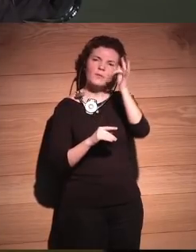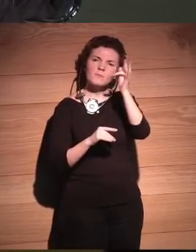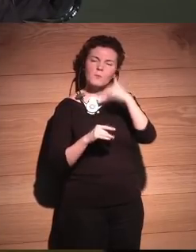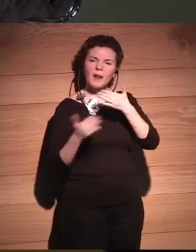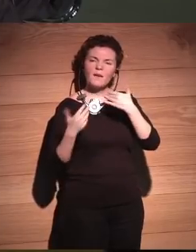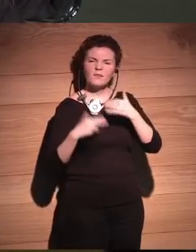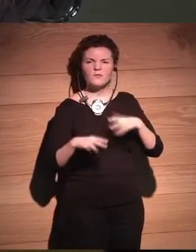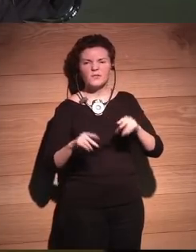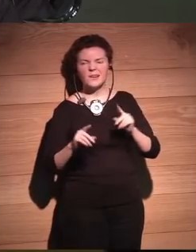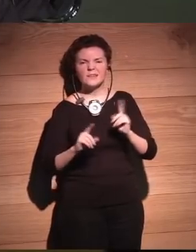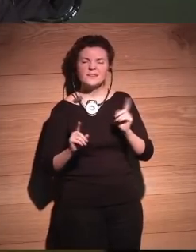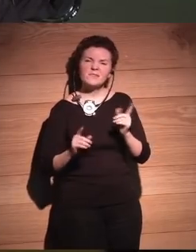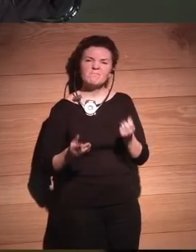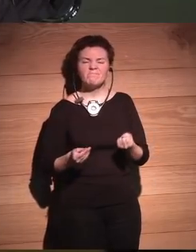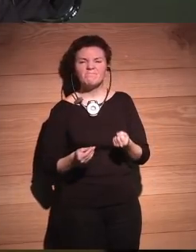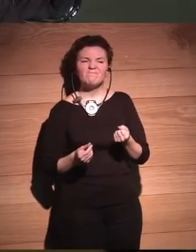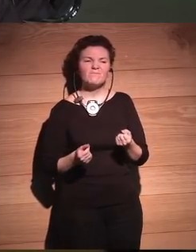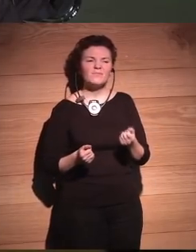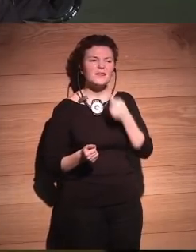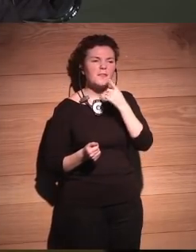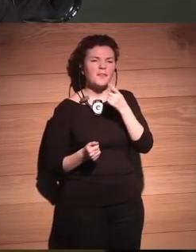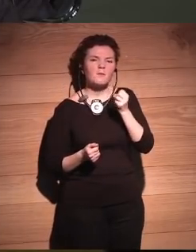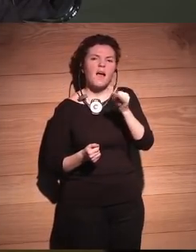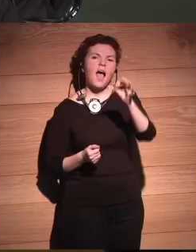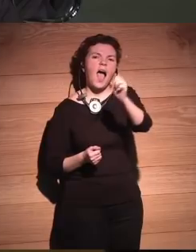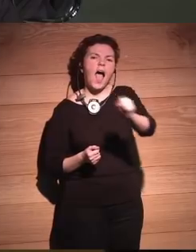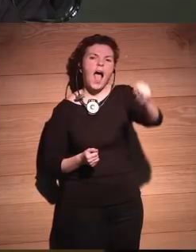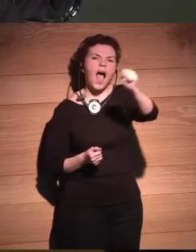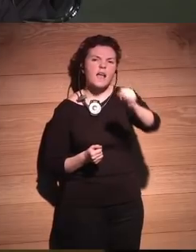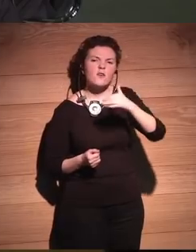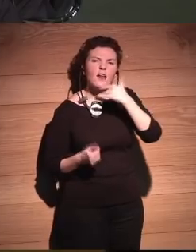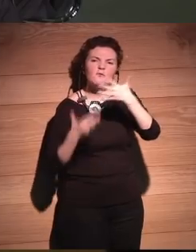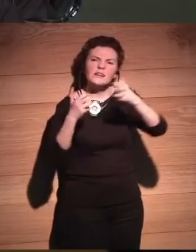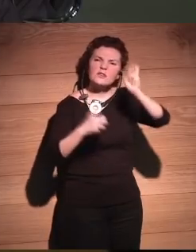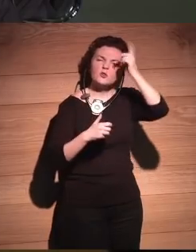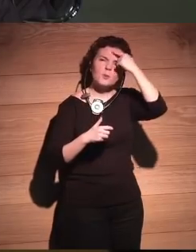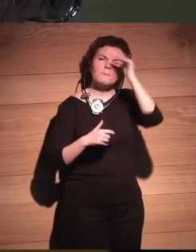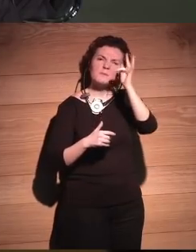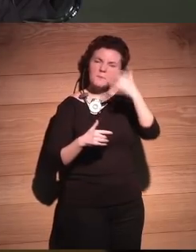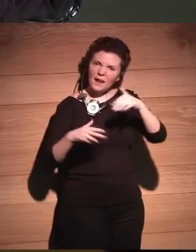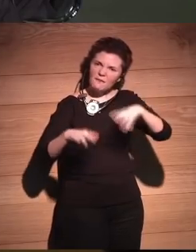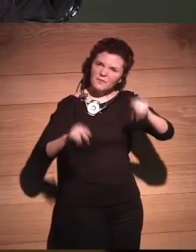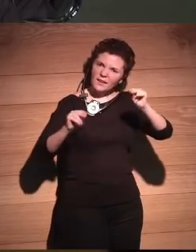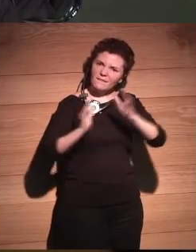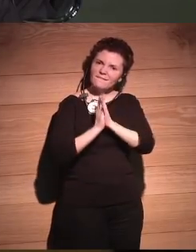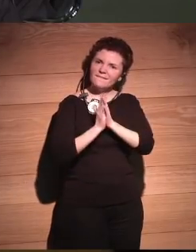conversación, así que decir que va a llevar años. ¿Tenéis otra frase más optimista para acabar?